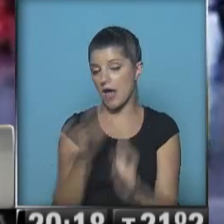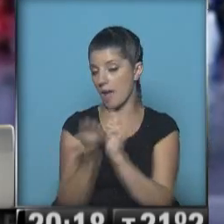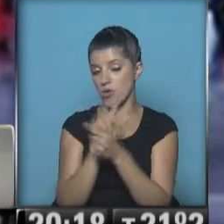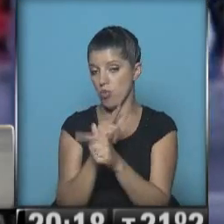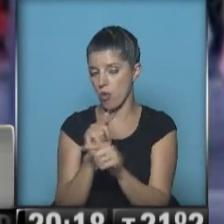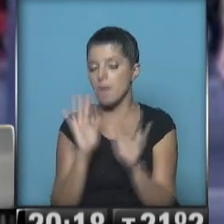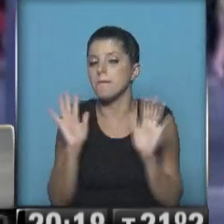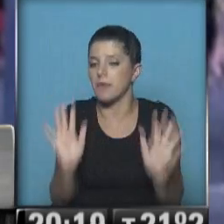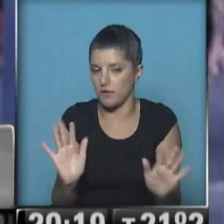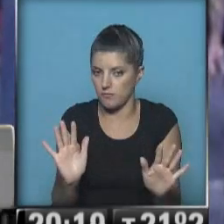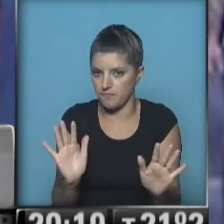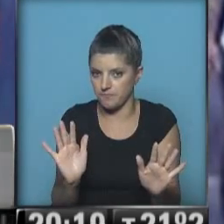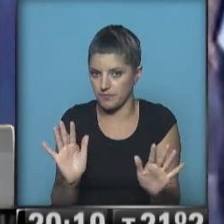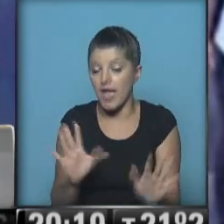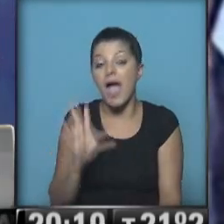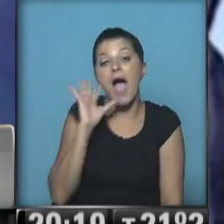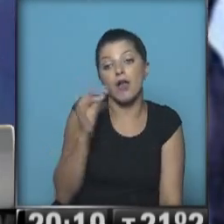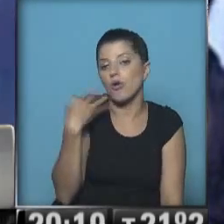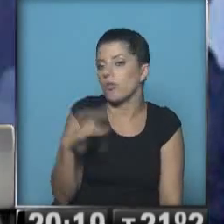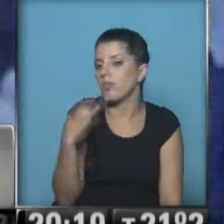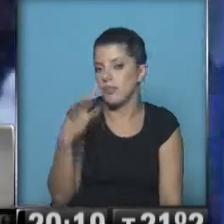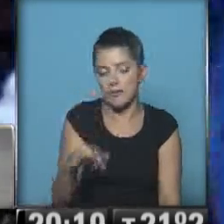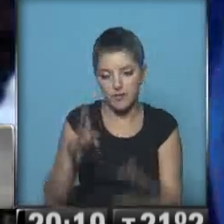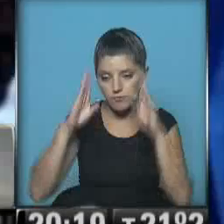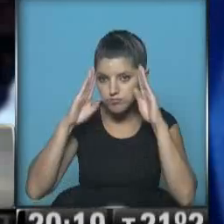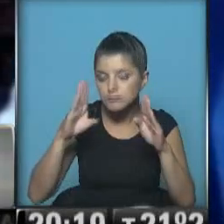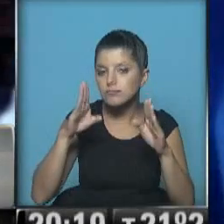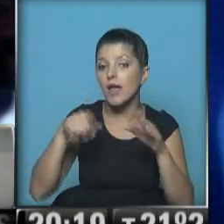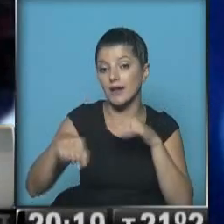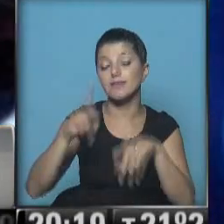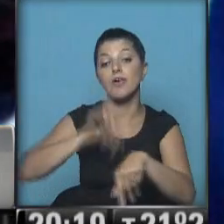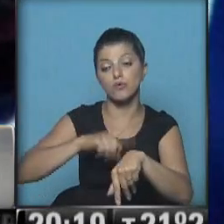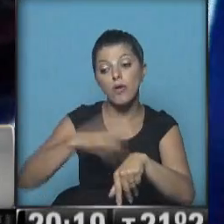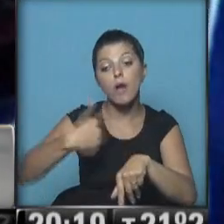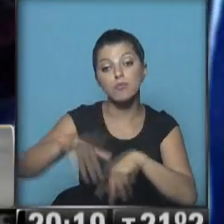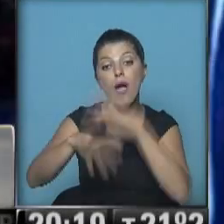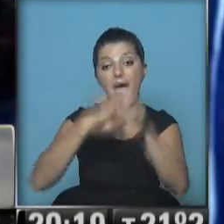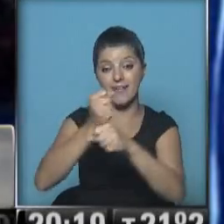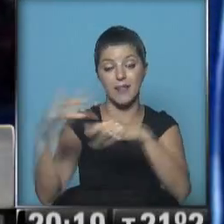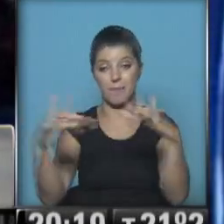ahora algo se va a tener que implementar en estas horas